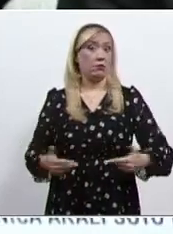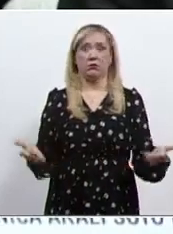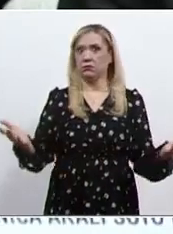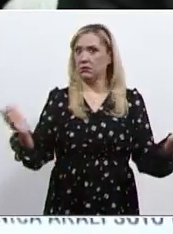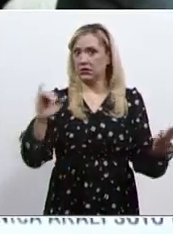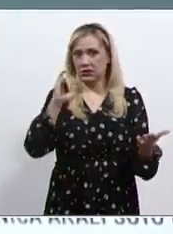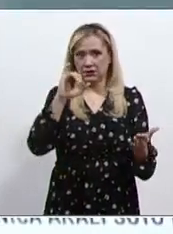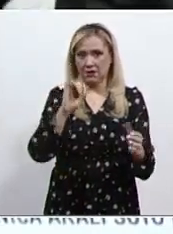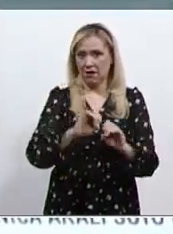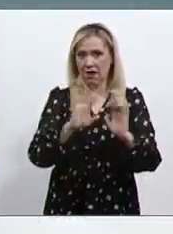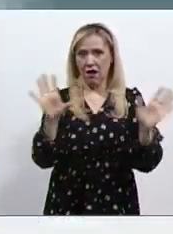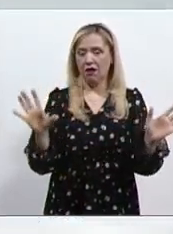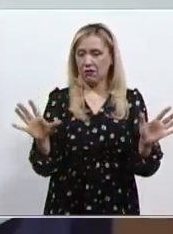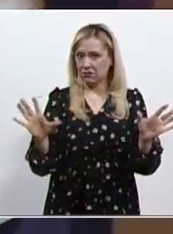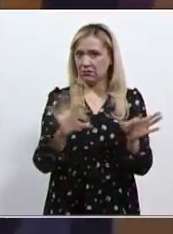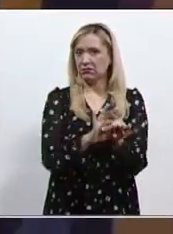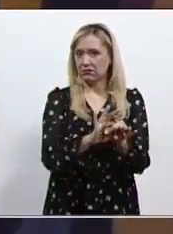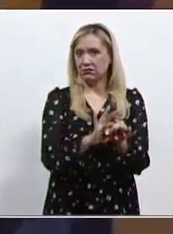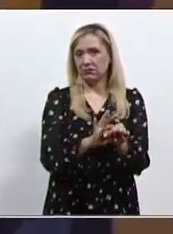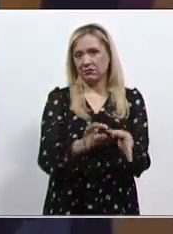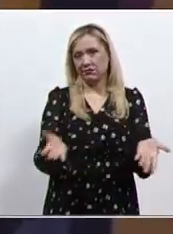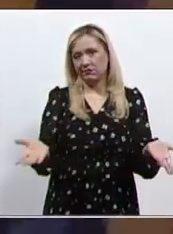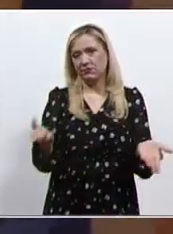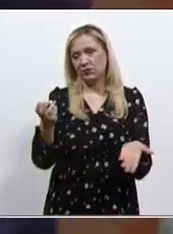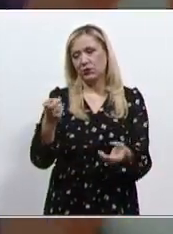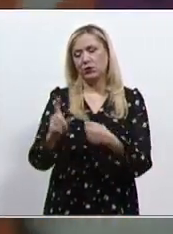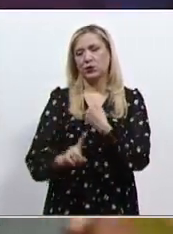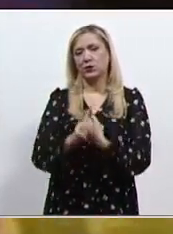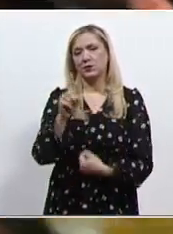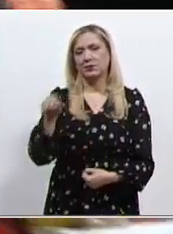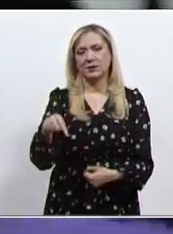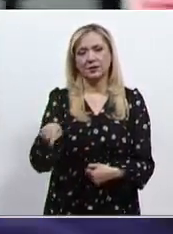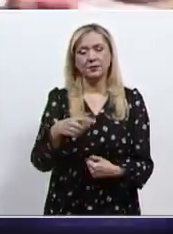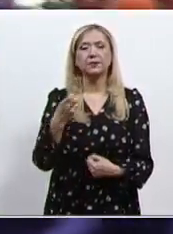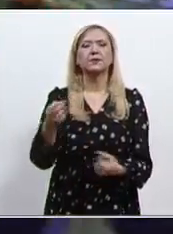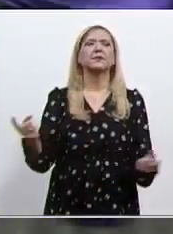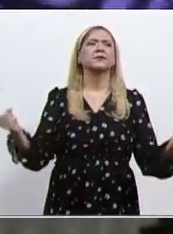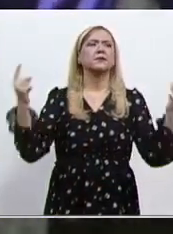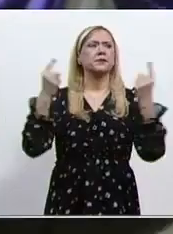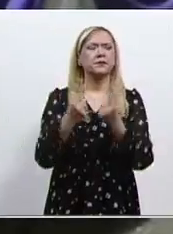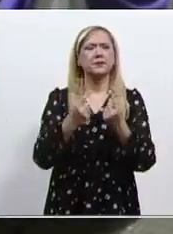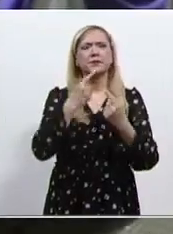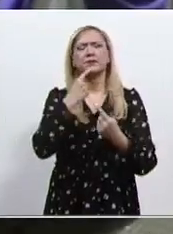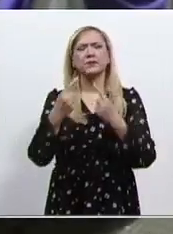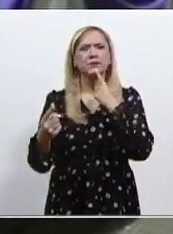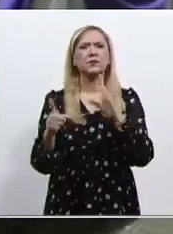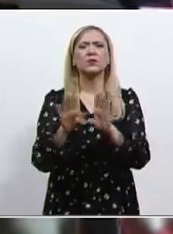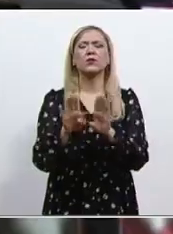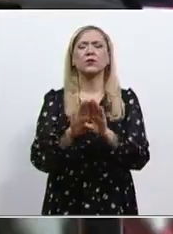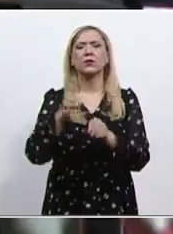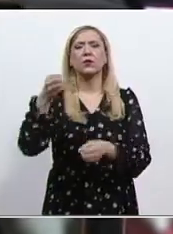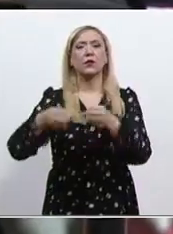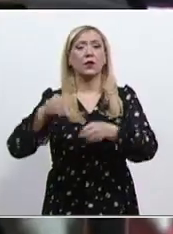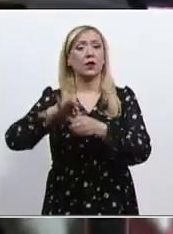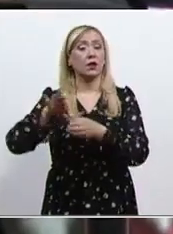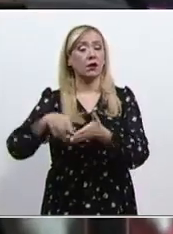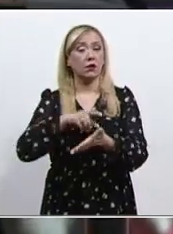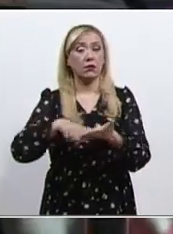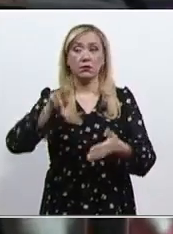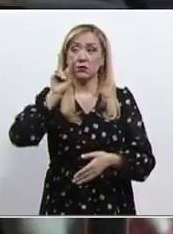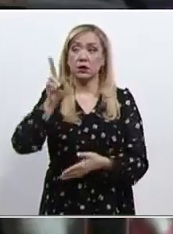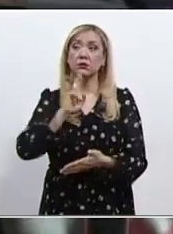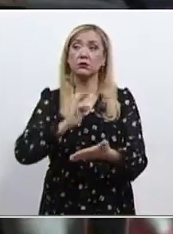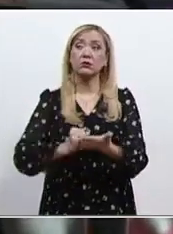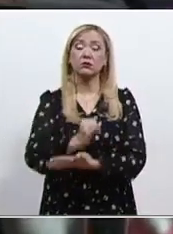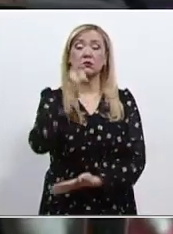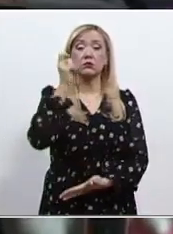les afecta en el encuentro especialistas destacaron el trabajo del tribunal electoral que en sus